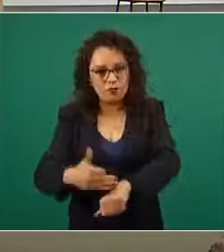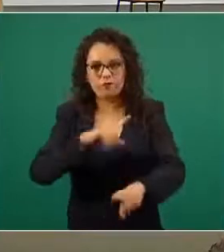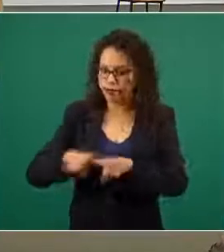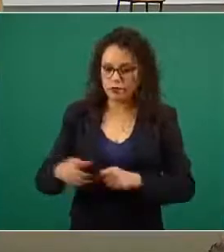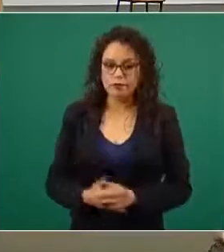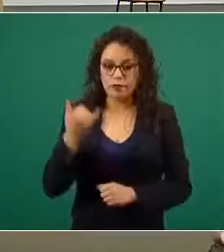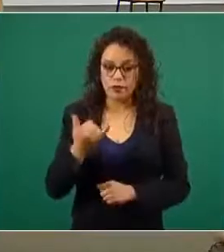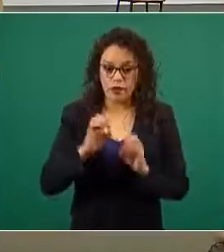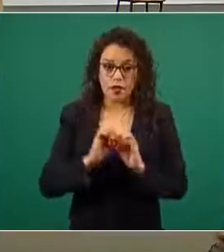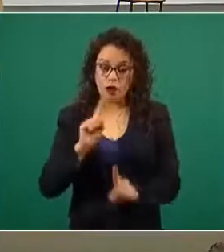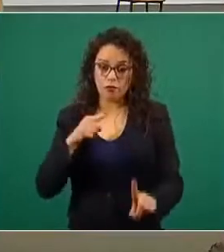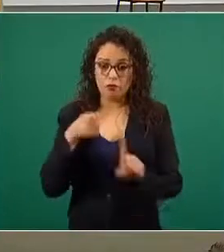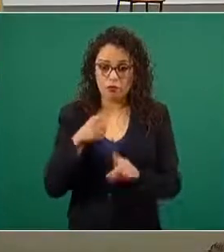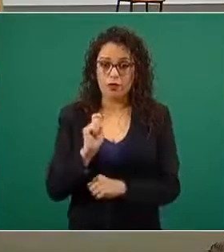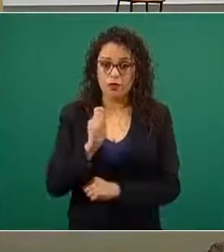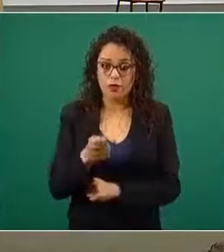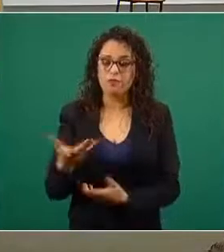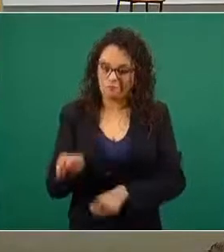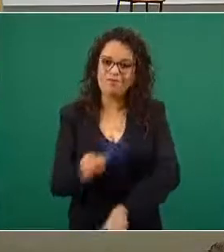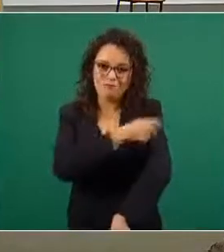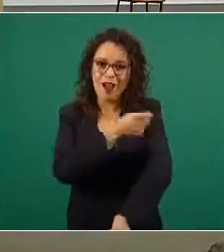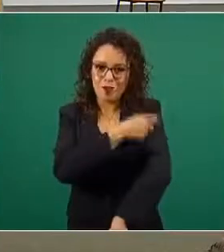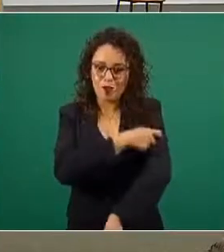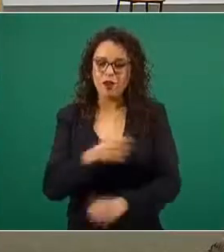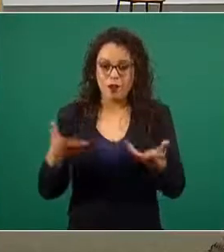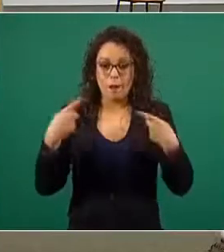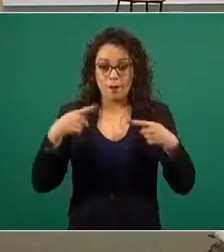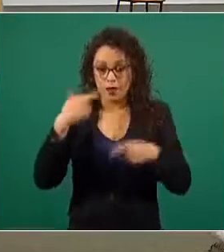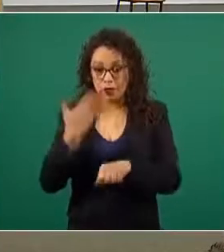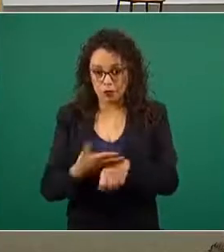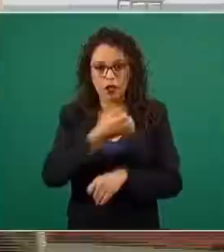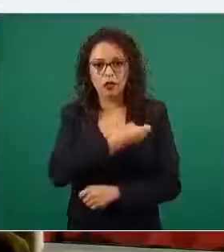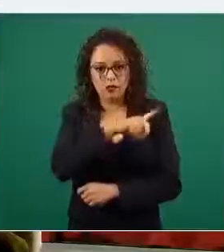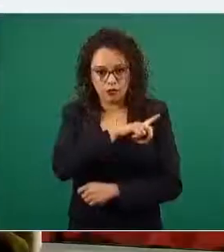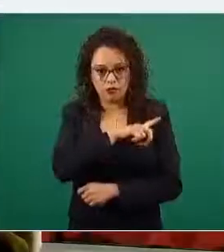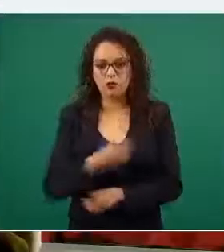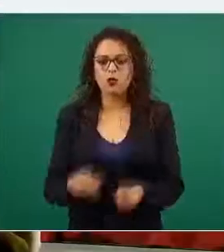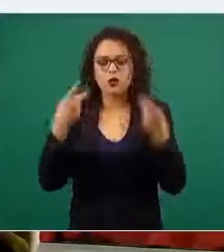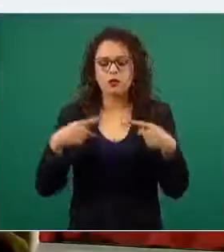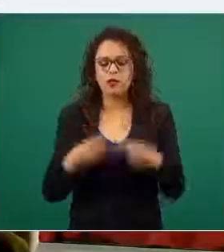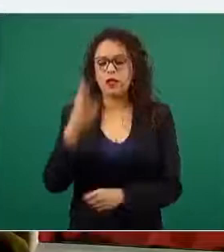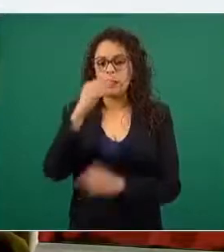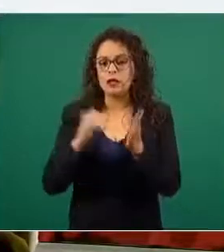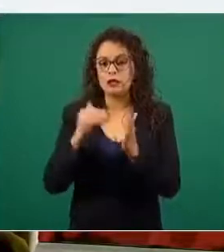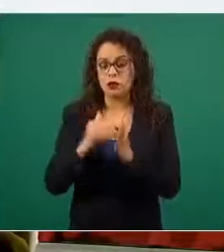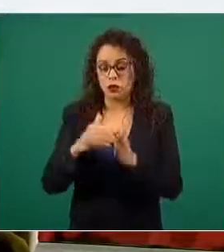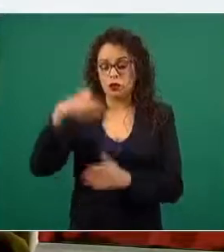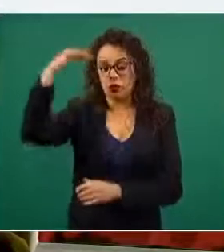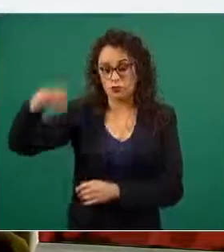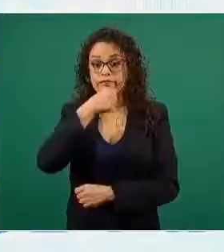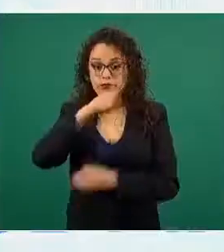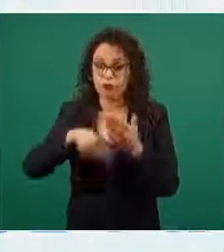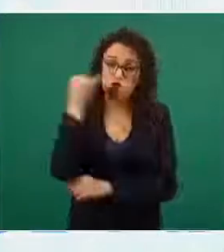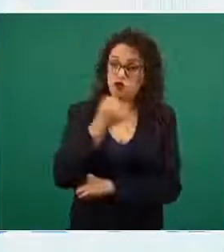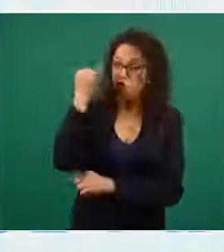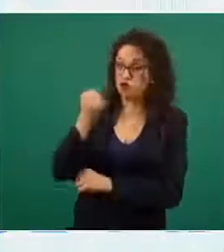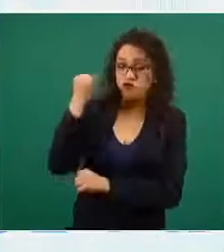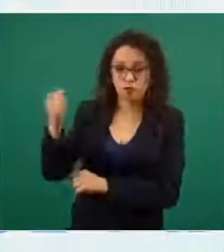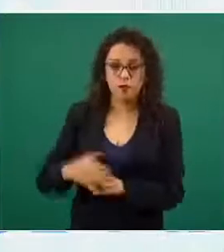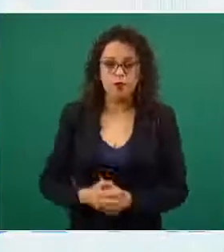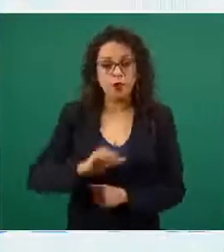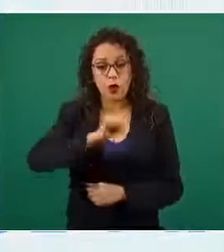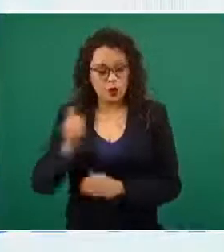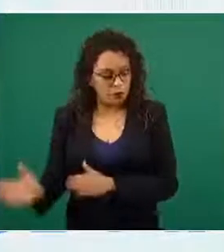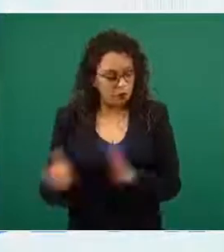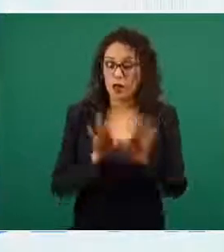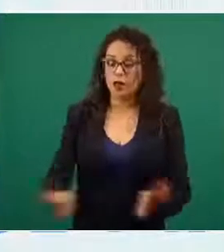luego, el aspecto central del proceso de vacunación a cargo de personal de salud y vacunaremos a 3 millones de personas adultas mayores de las zonas remotas. Enseguida, otro bloque